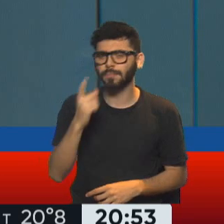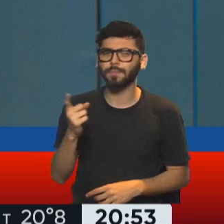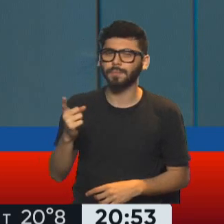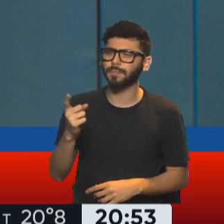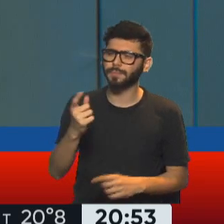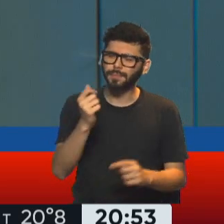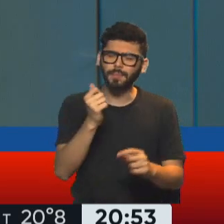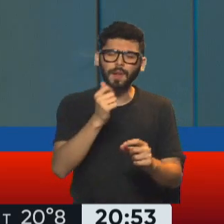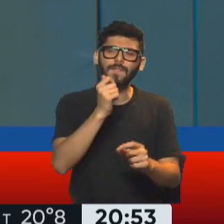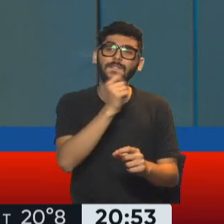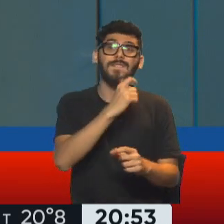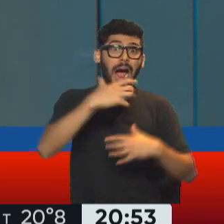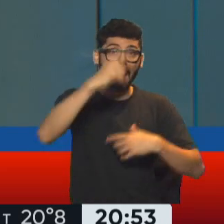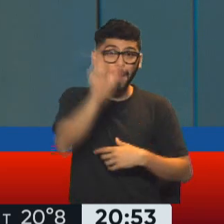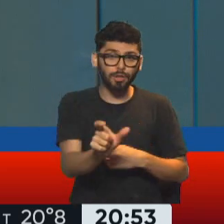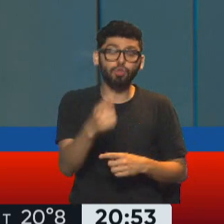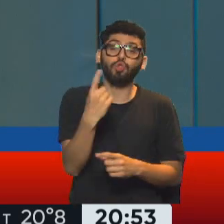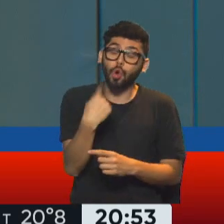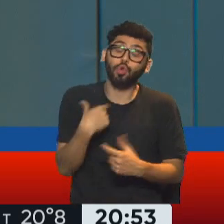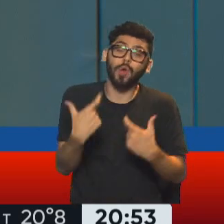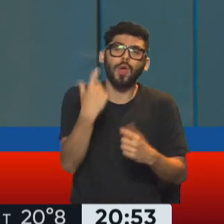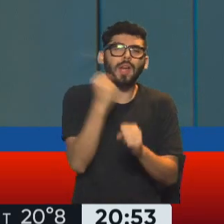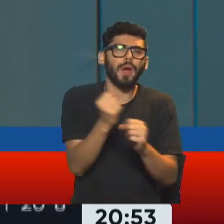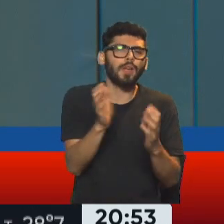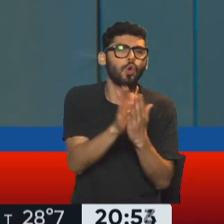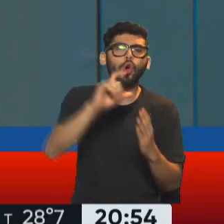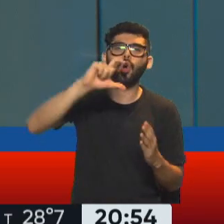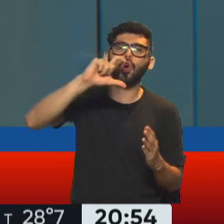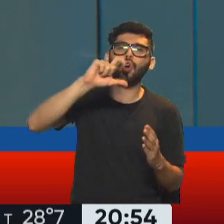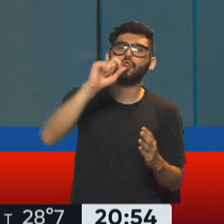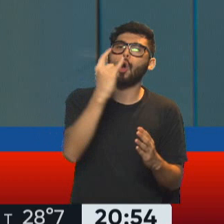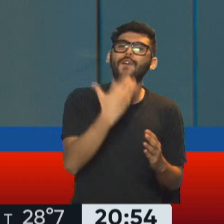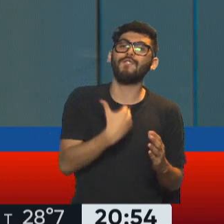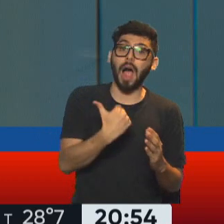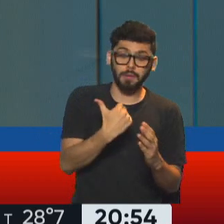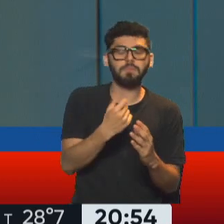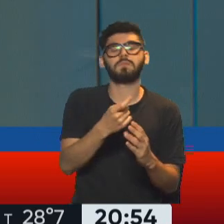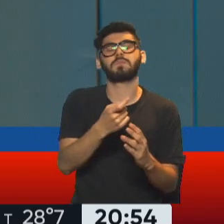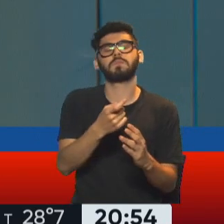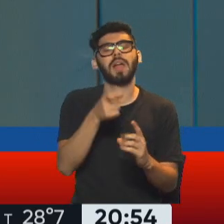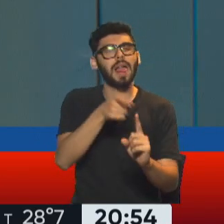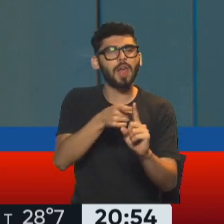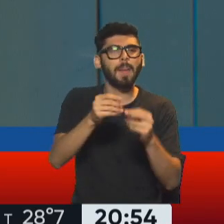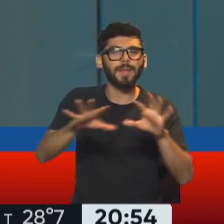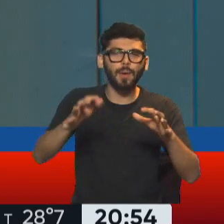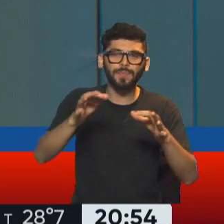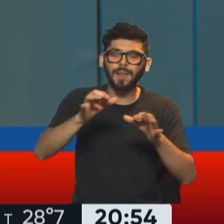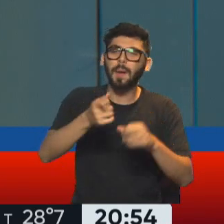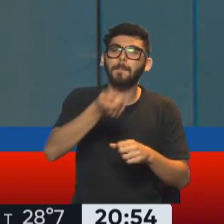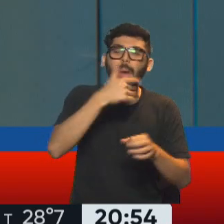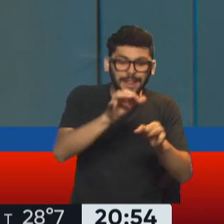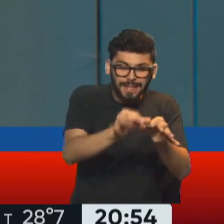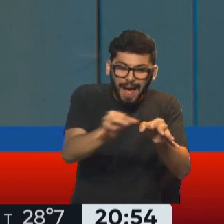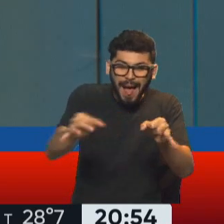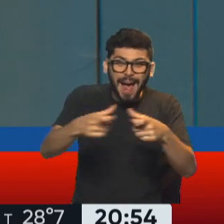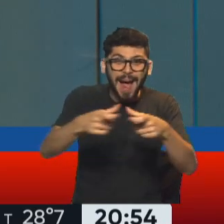los farmacéuticos. Yo tuve oportunidad de trabajar con COFA un tiempo. Ellos empezaron con los blisters. ¿Por qué